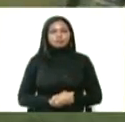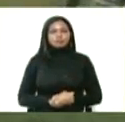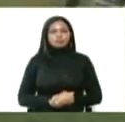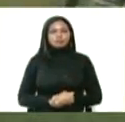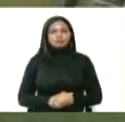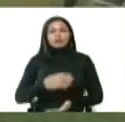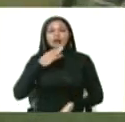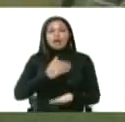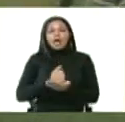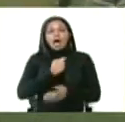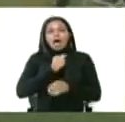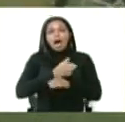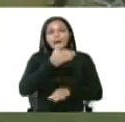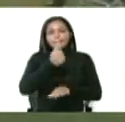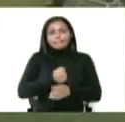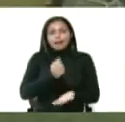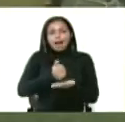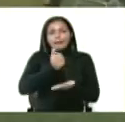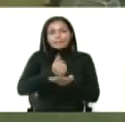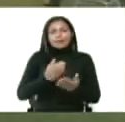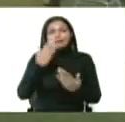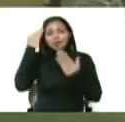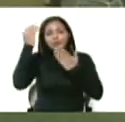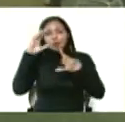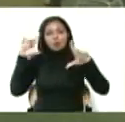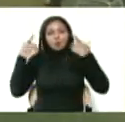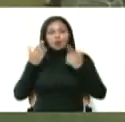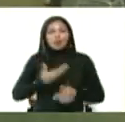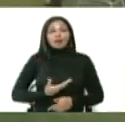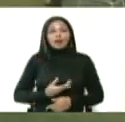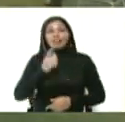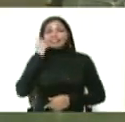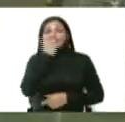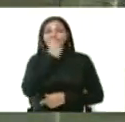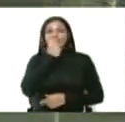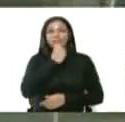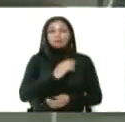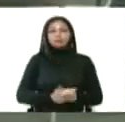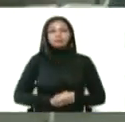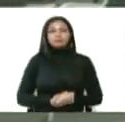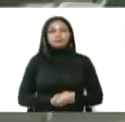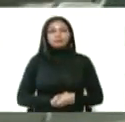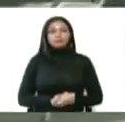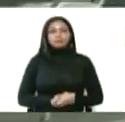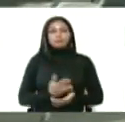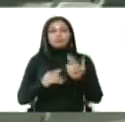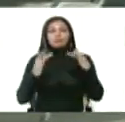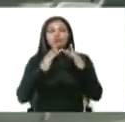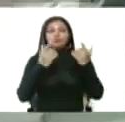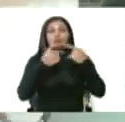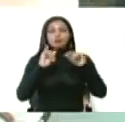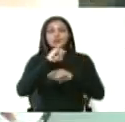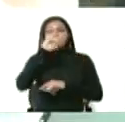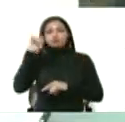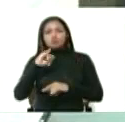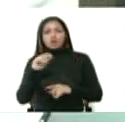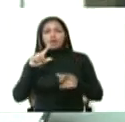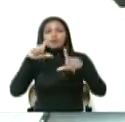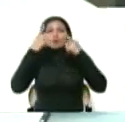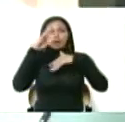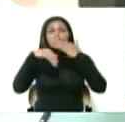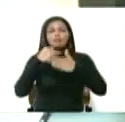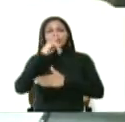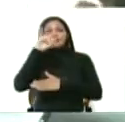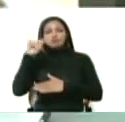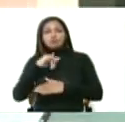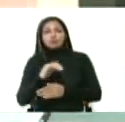Amén, amén. Saludos a La Guaira. Alcalde Alejandro Terán. Vámonos directo al Zulia, de La Guaira al Zulia. Vamos a